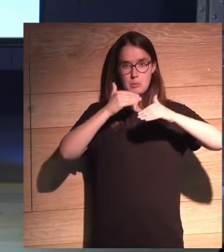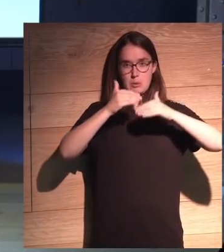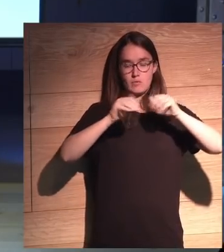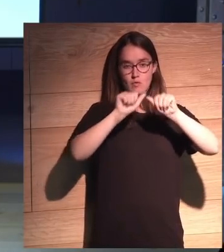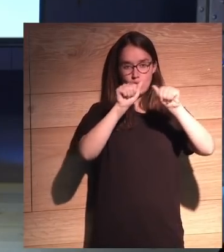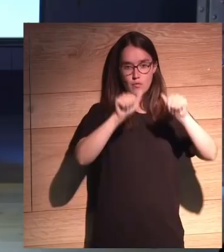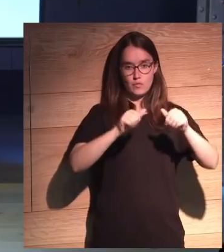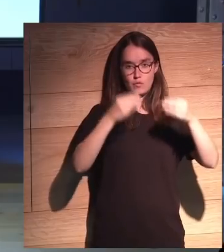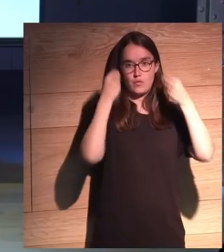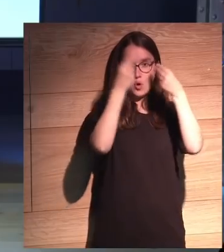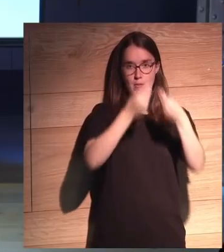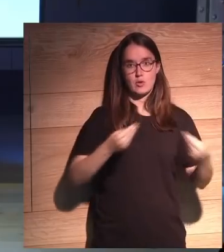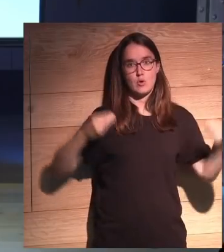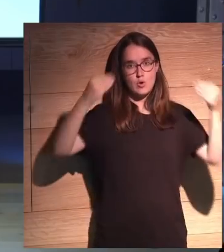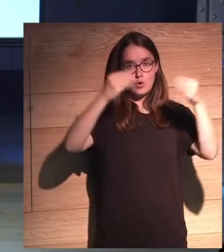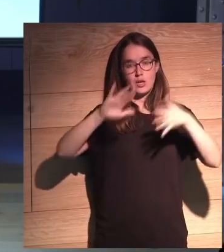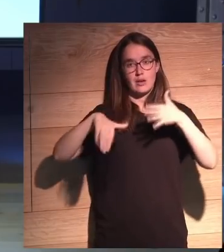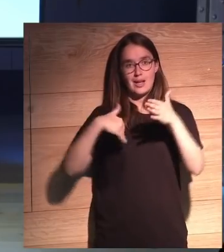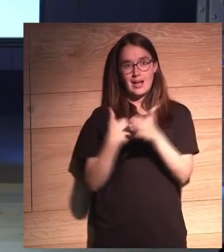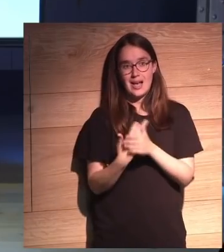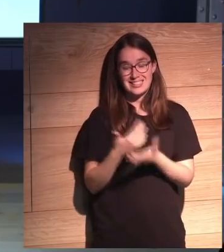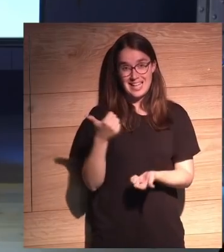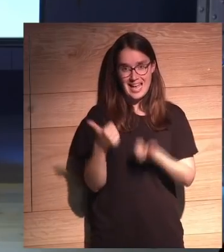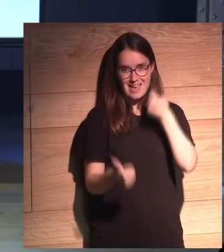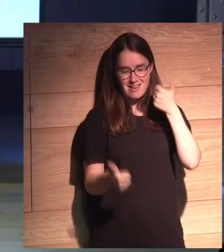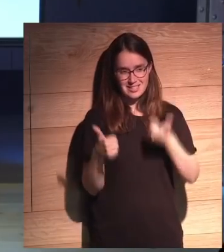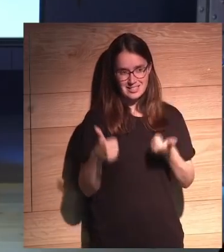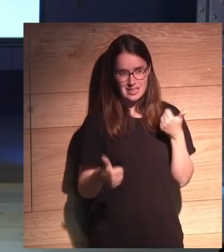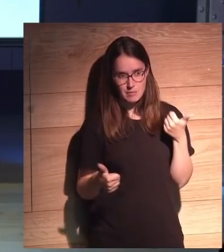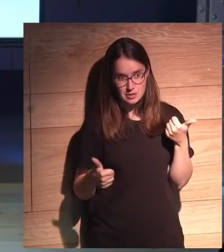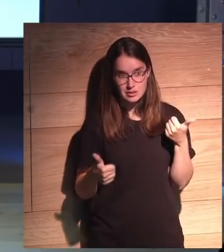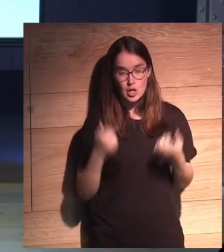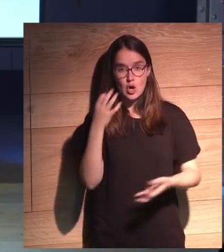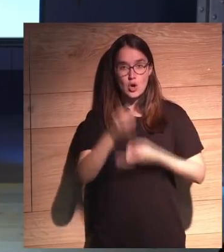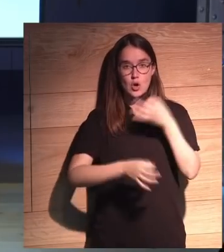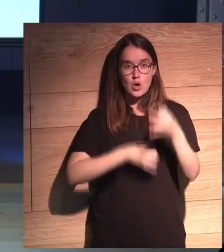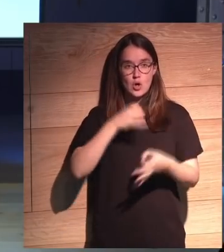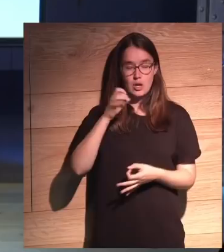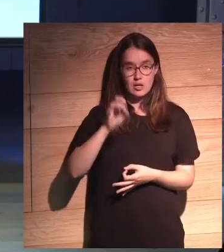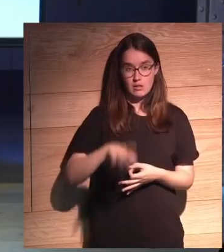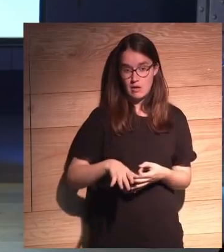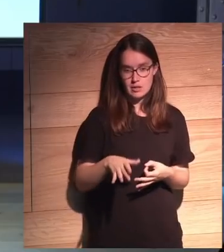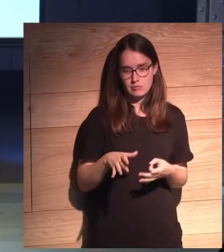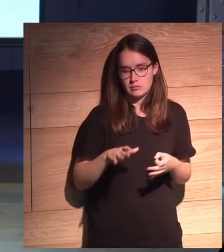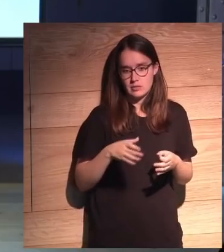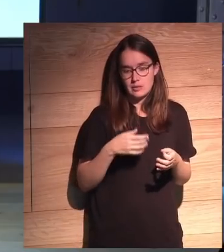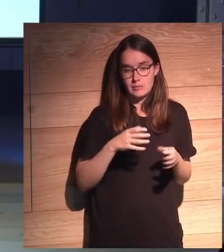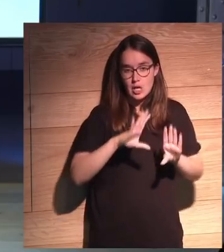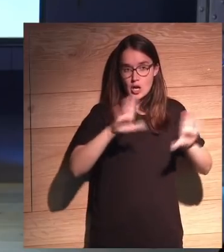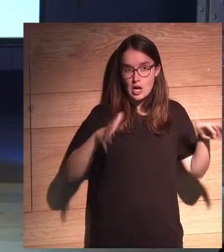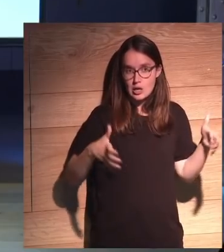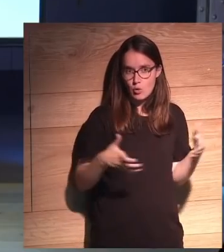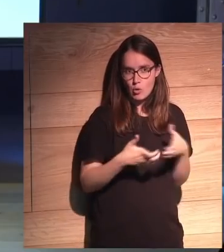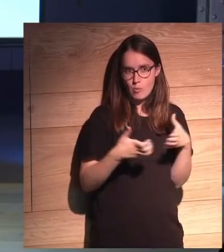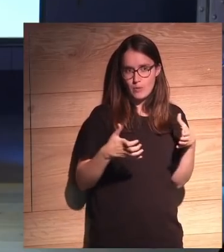de formación hasta que pasaban un examen que organizaba el gremio en todas las